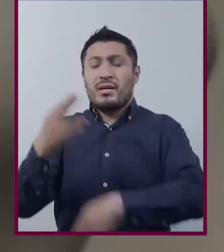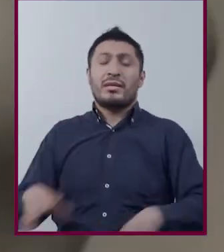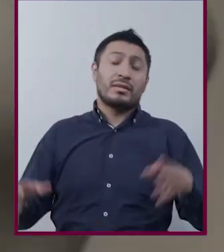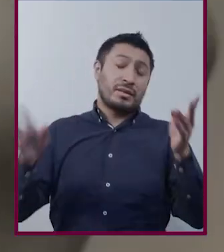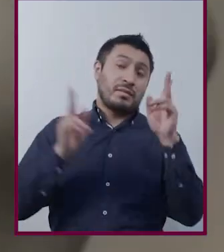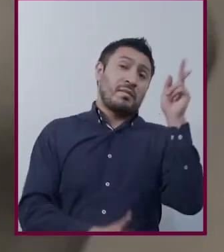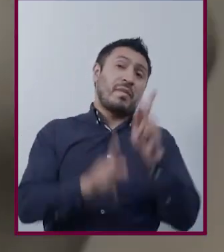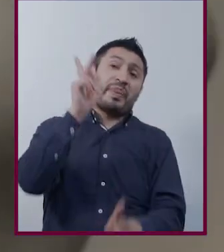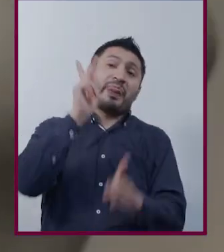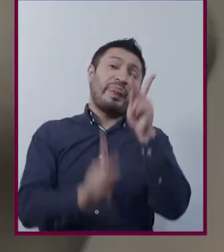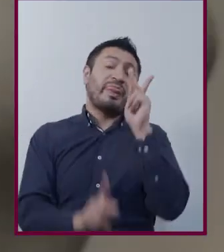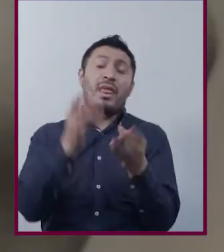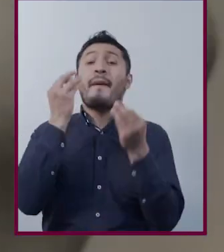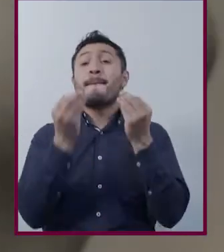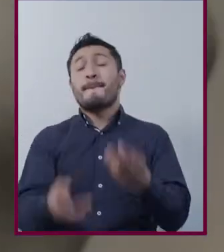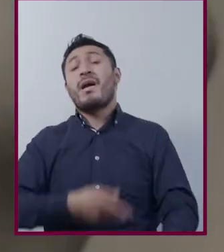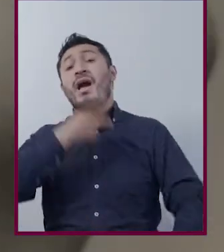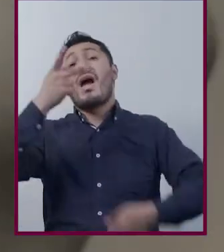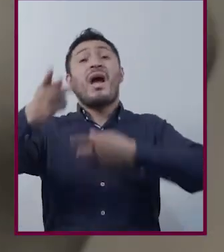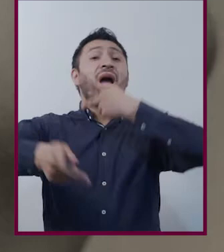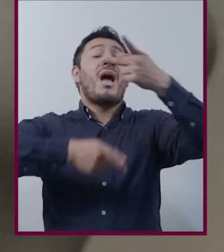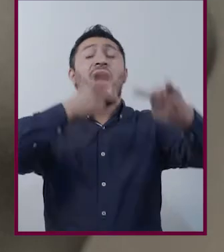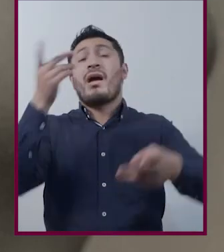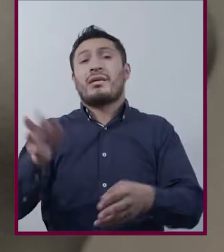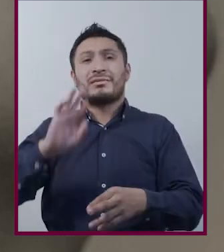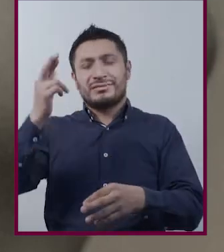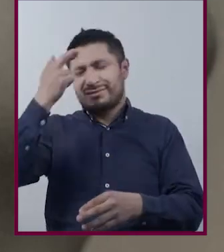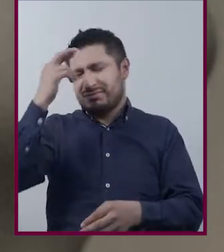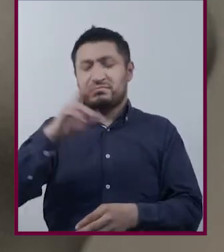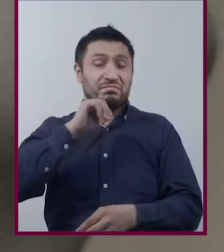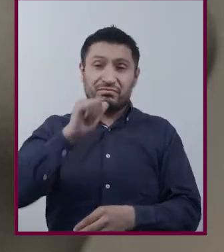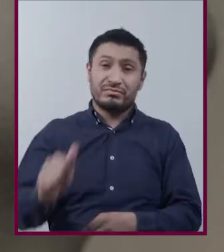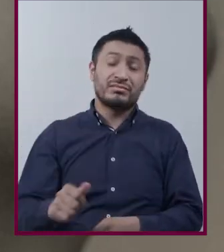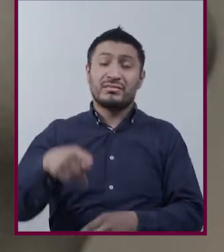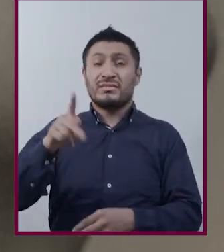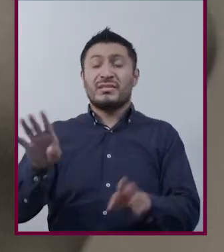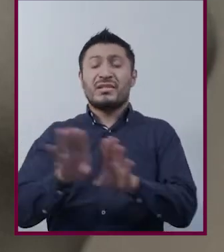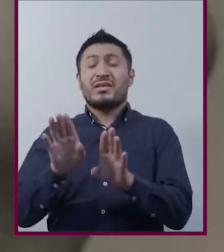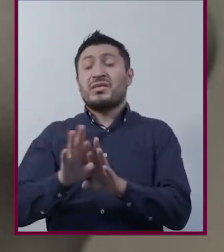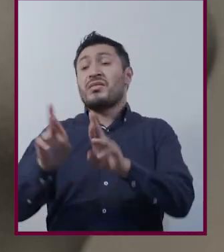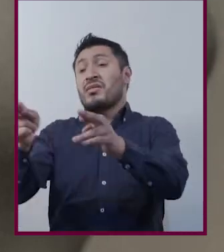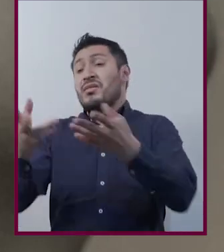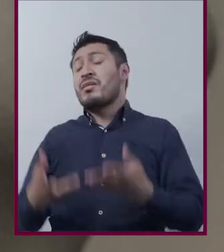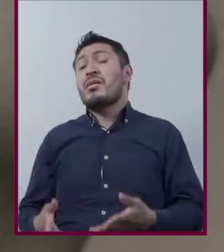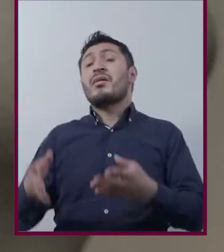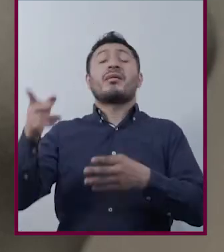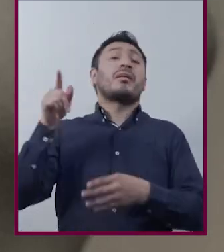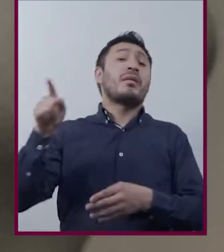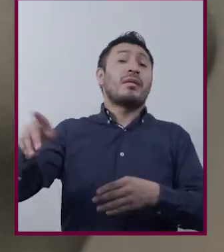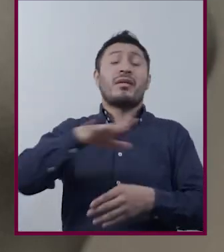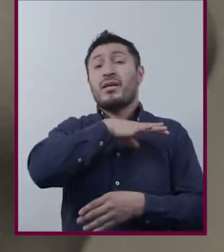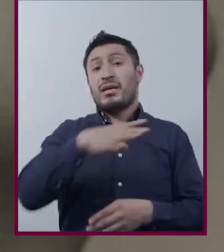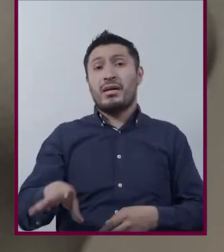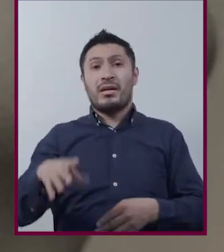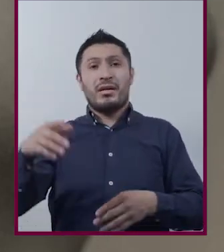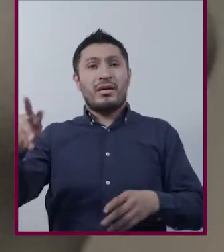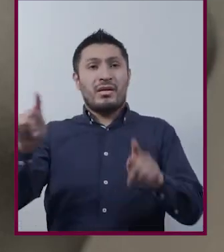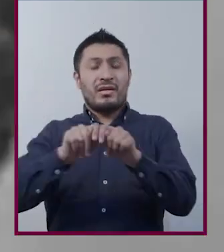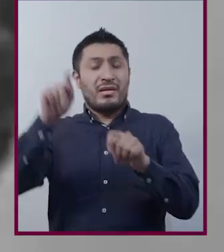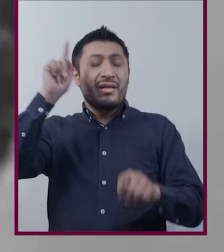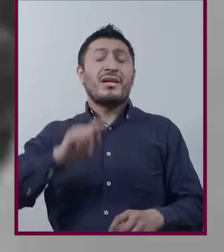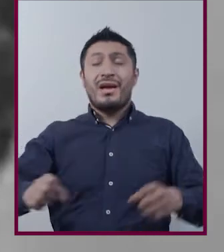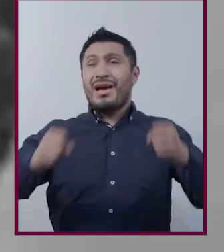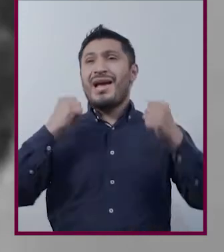platicadoras. Contaban detalles que ya no recuerdo, de cómo las había recibido el general Pancho Murguía. Mi tía saltaba de